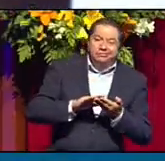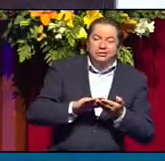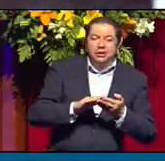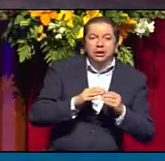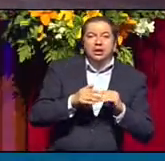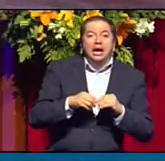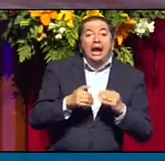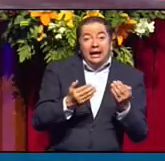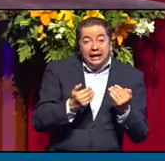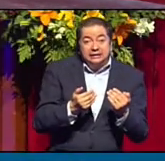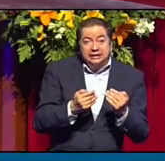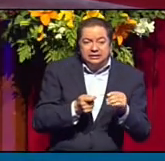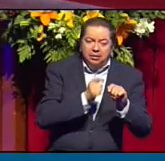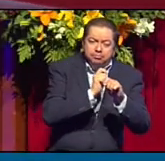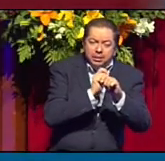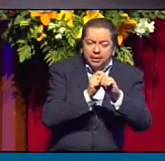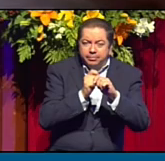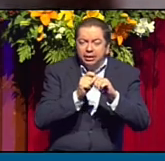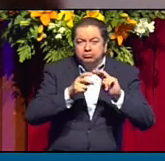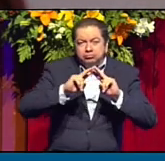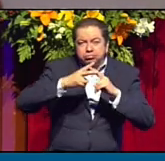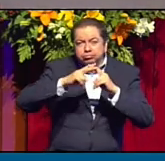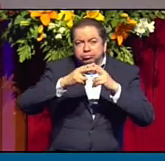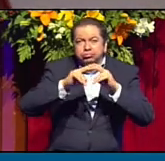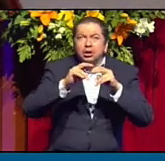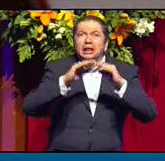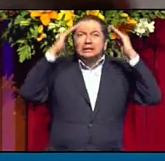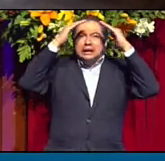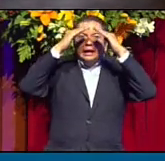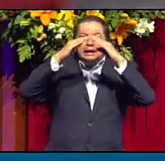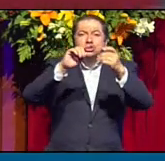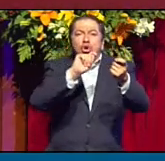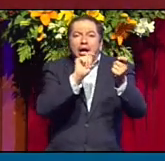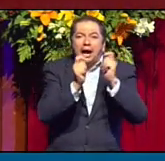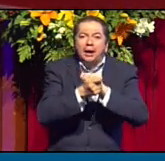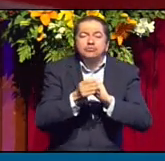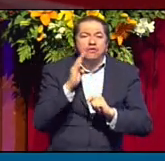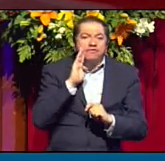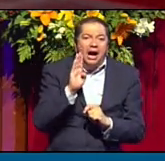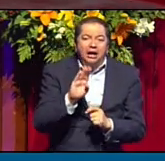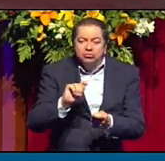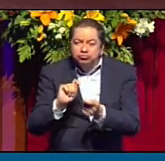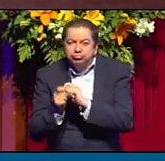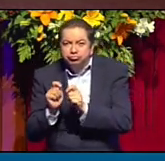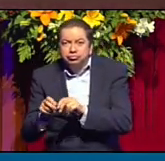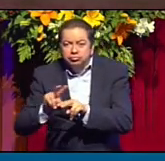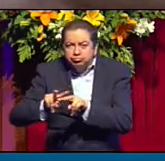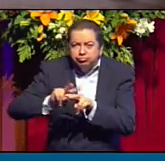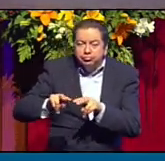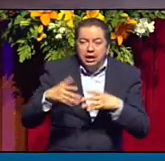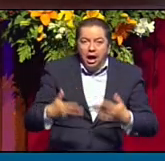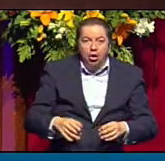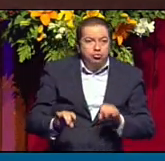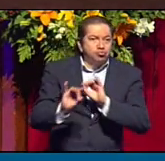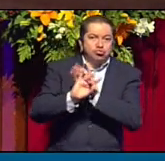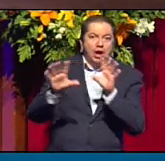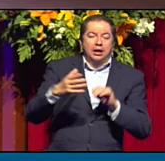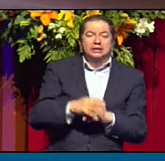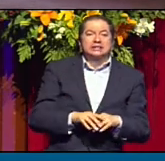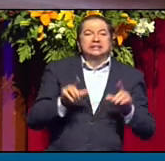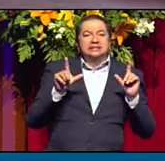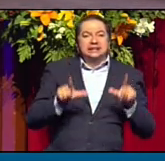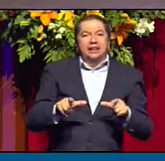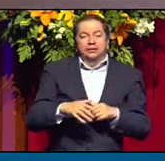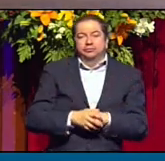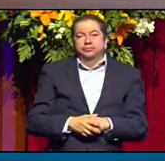efectivamente requería una manito de gato, cambiarle el techo, mejorar los baños, hacer. Es una tremenda sede, pero había que colocarla